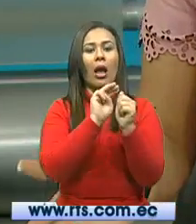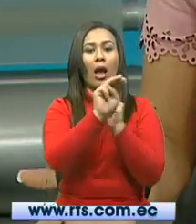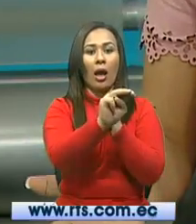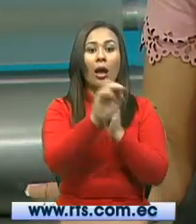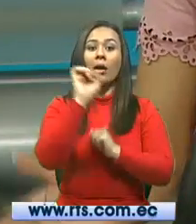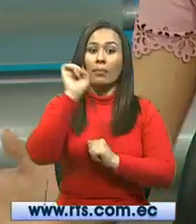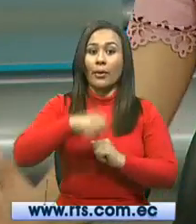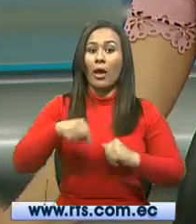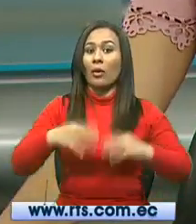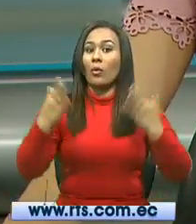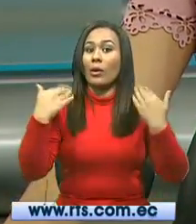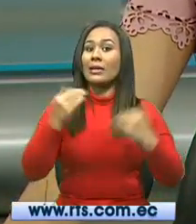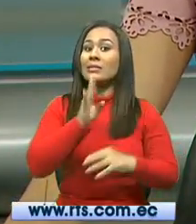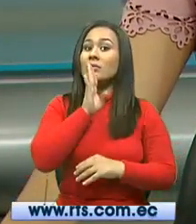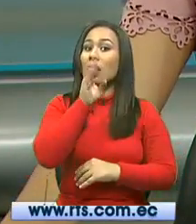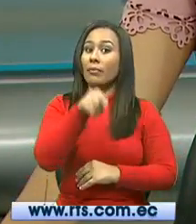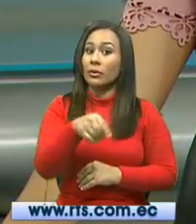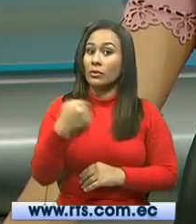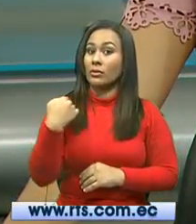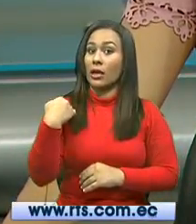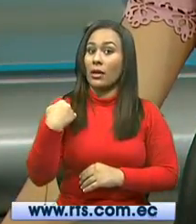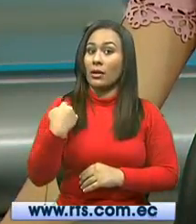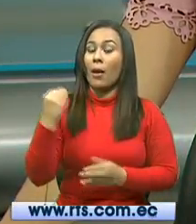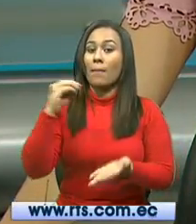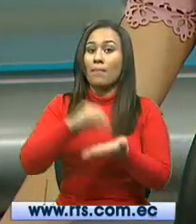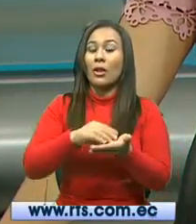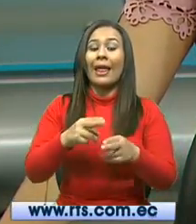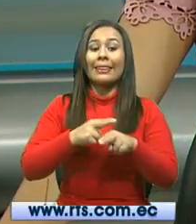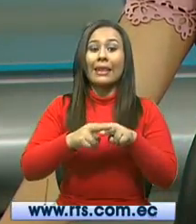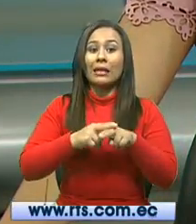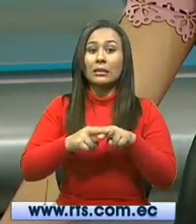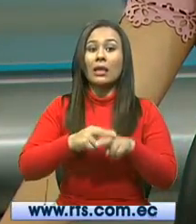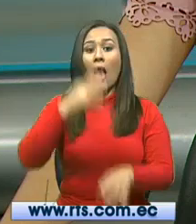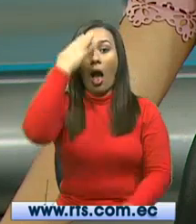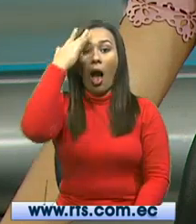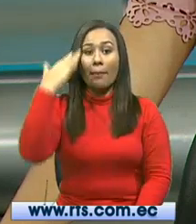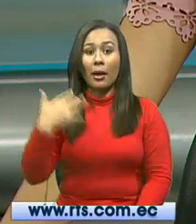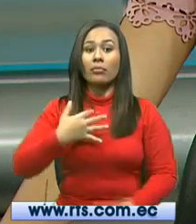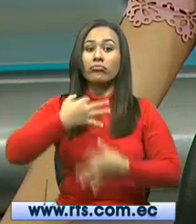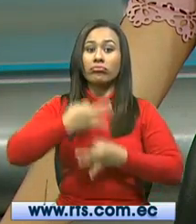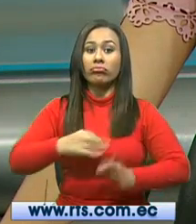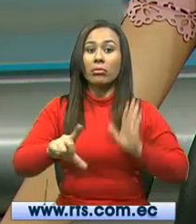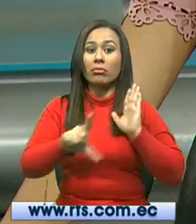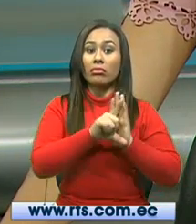operar en Guayaquil siempre y cuando se emplee taxis amarillos formales.